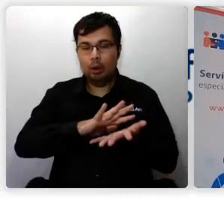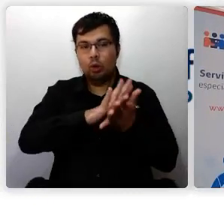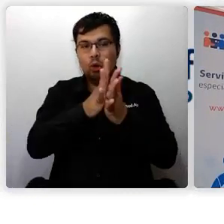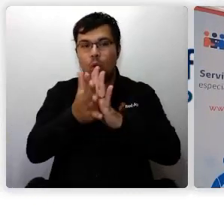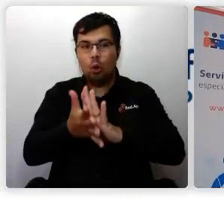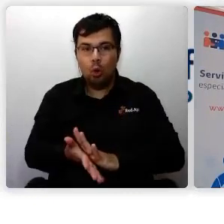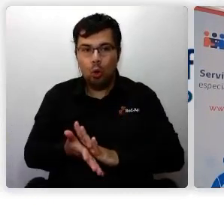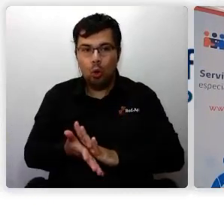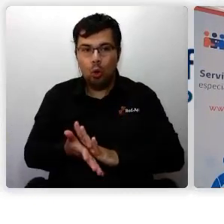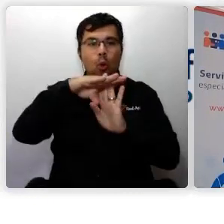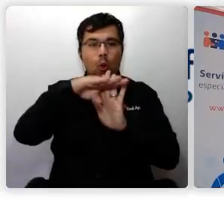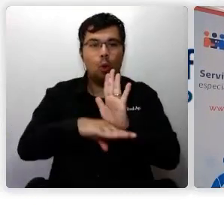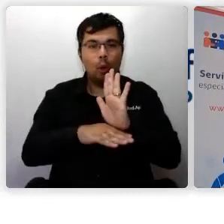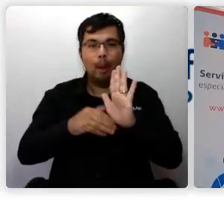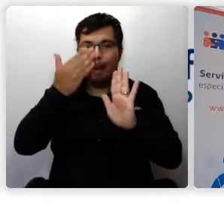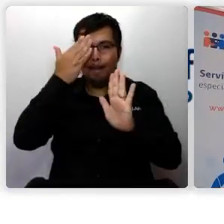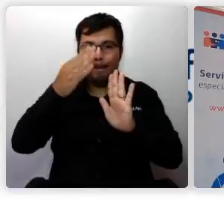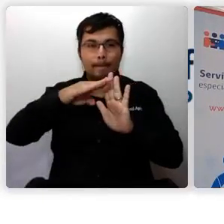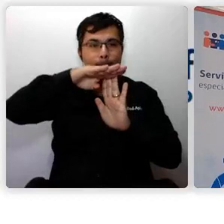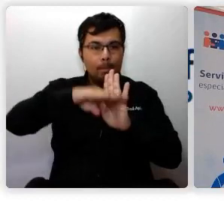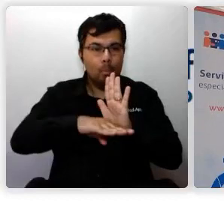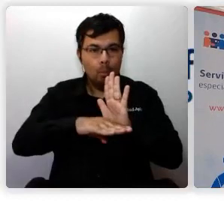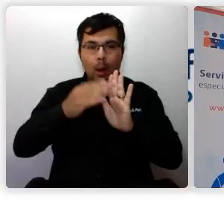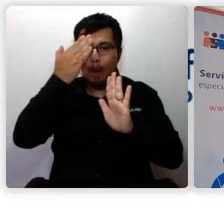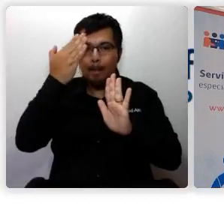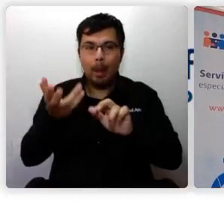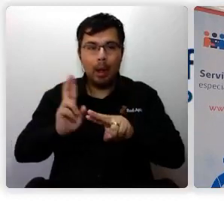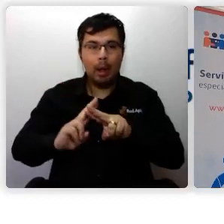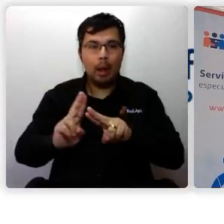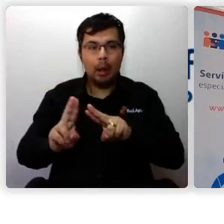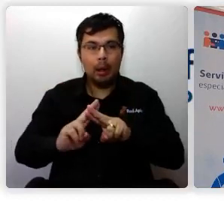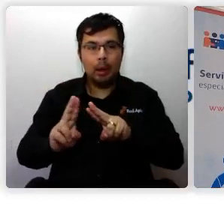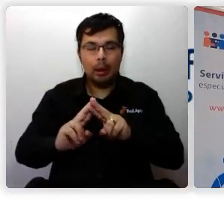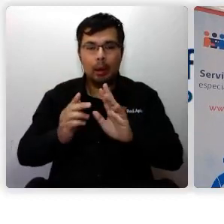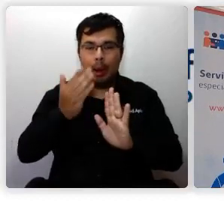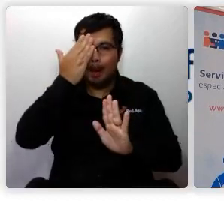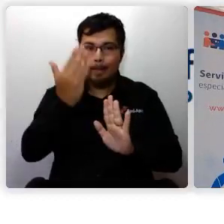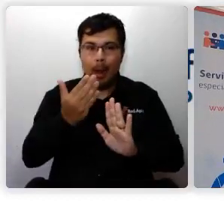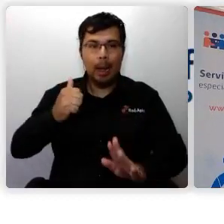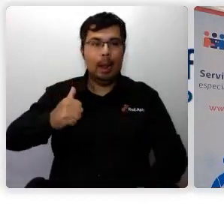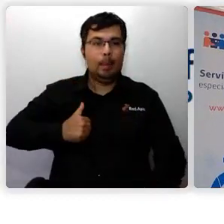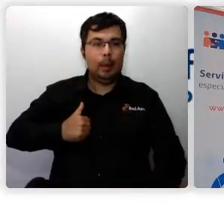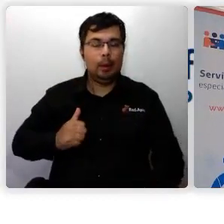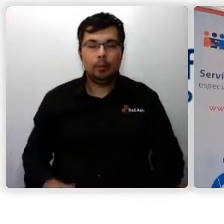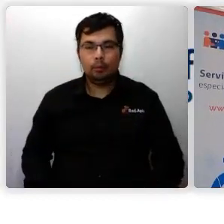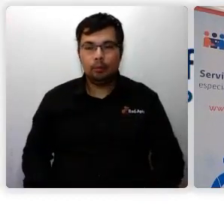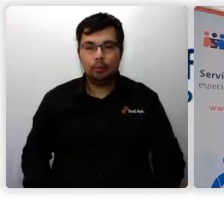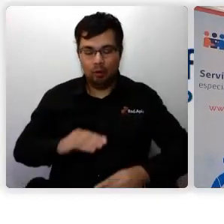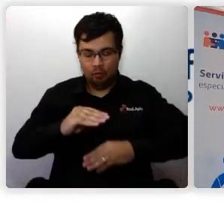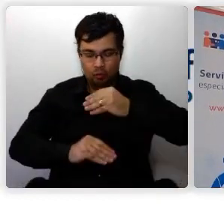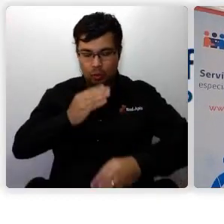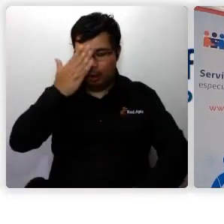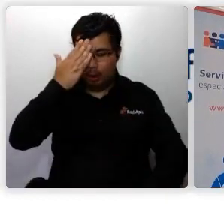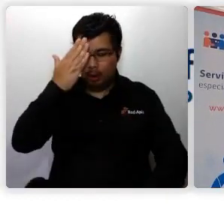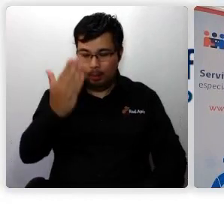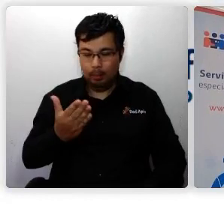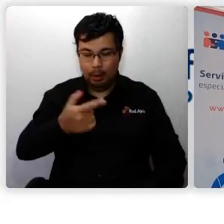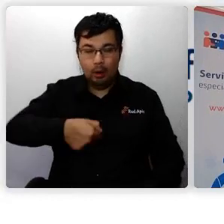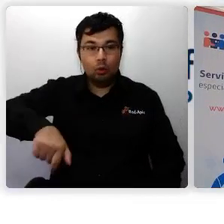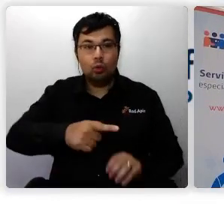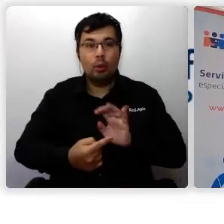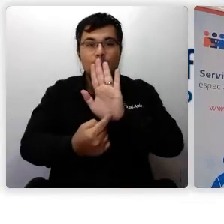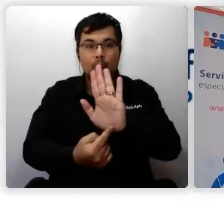hecho, un procedimiento mal aplicado, un sistema que esté funcionando mal. Nosotros presentamos para que no vuelva a pasar. Ese